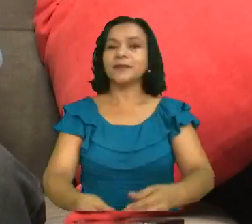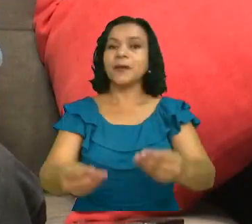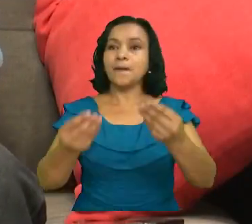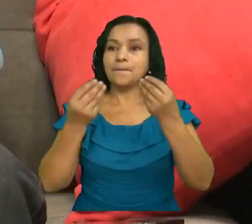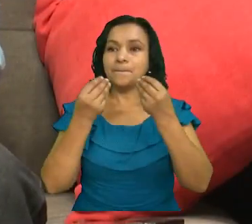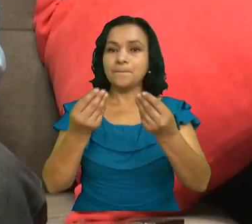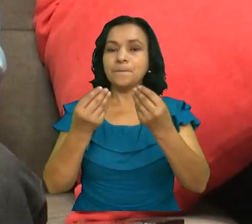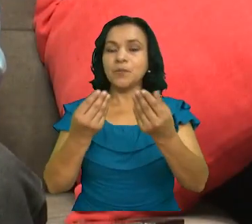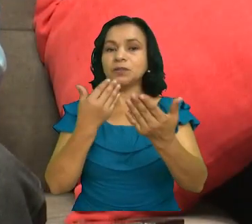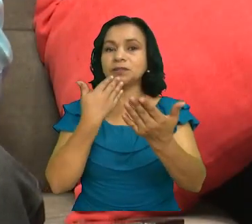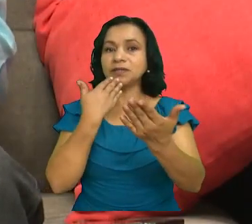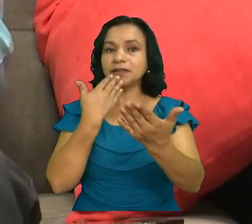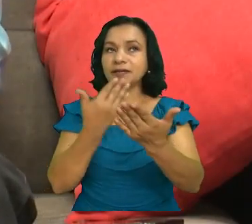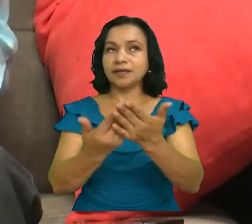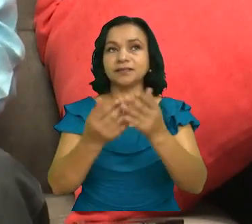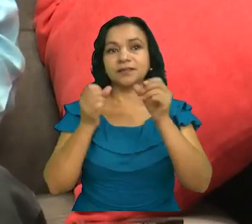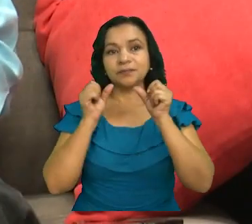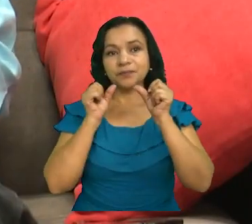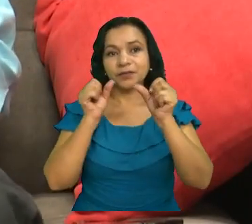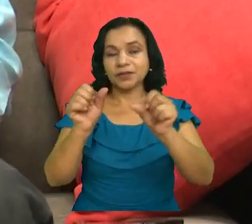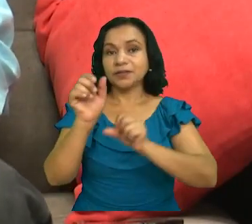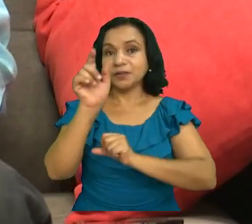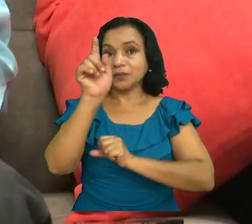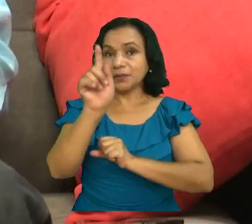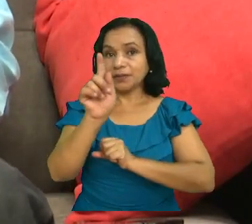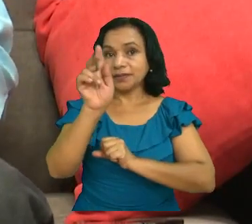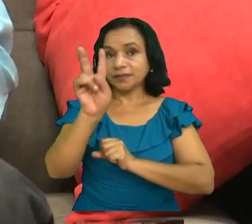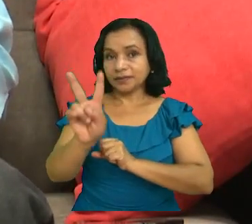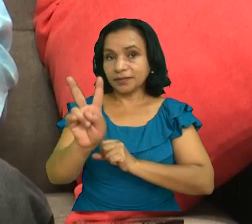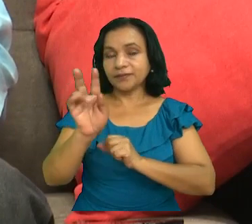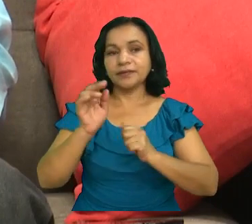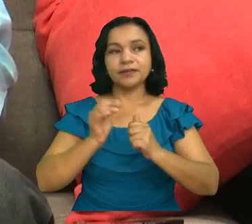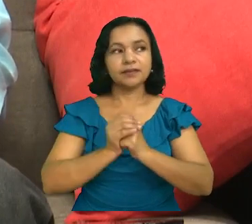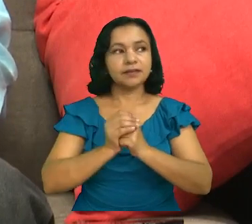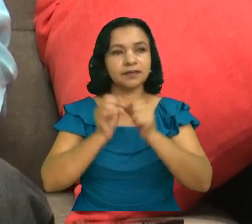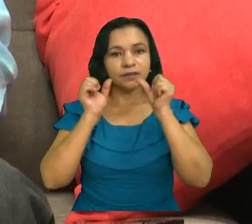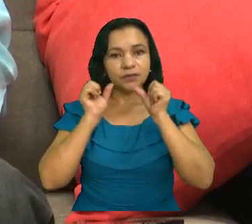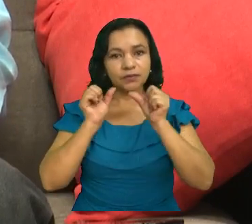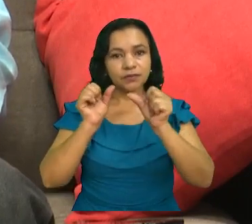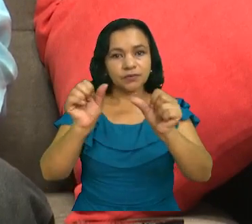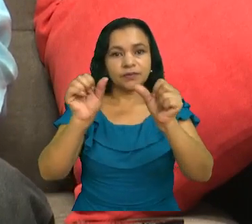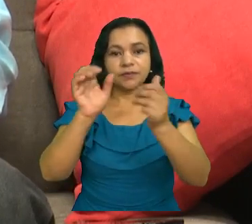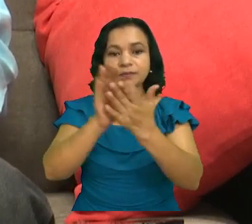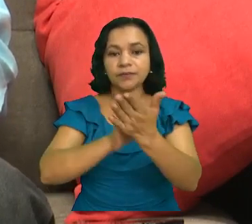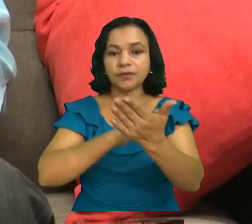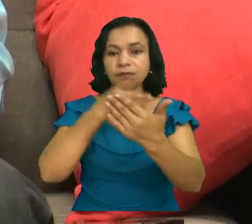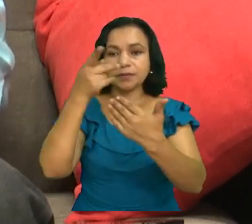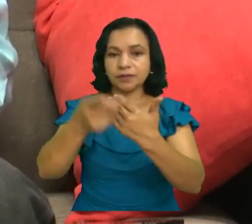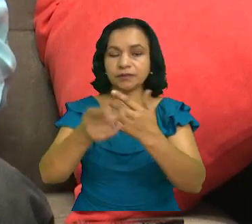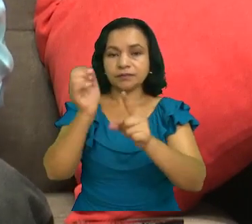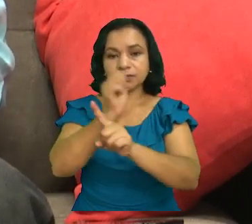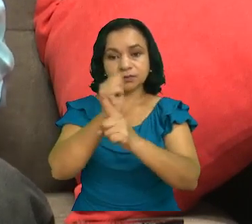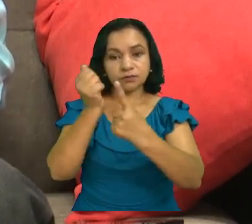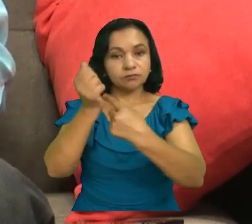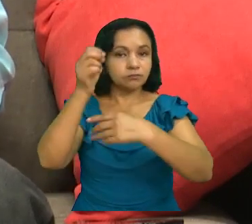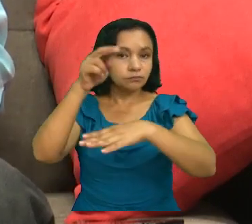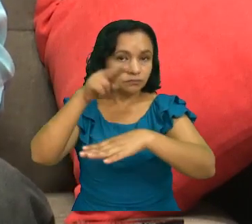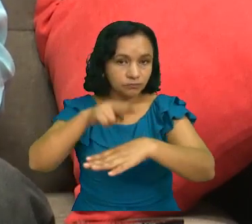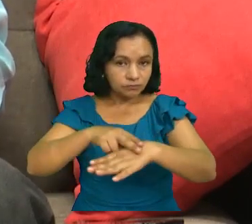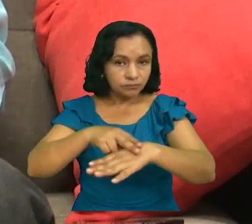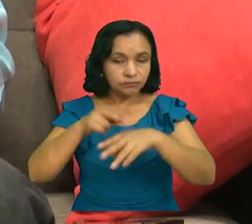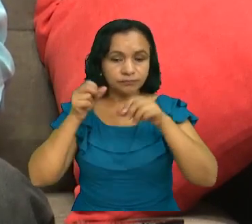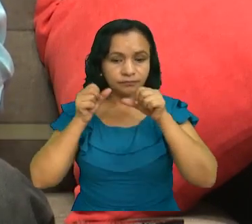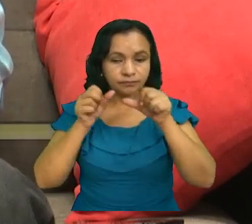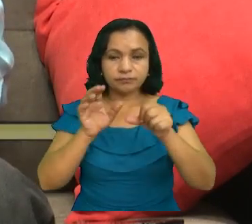Muchísimas gracias por continuar en sintonía del canal parlamentario. Muchísimas gracias por continuar acompañándonos en su programa desde el Parlamento. Continuamos